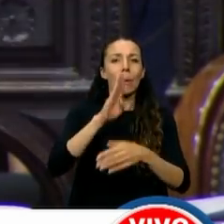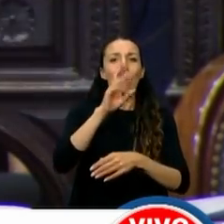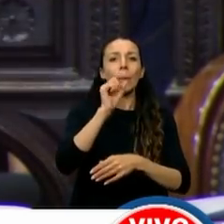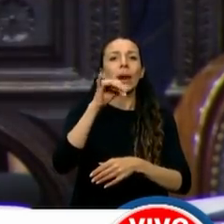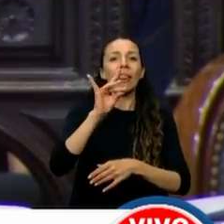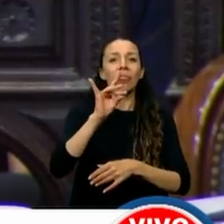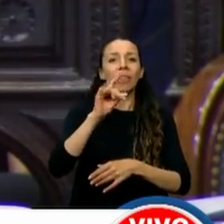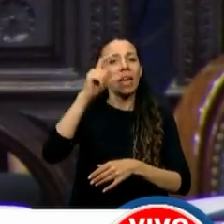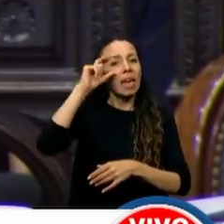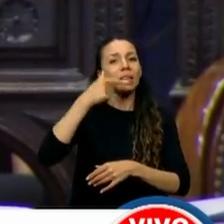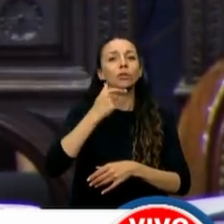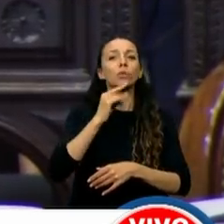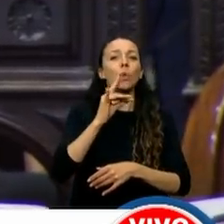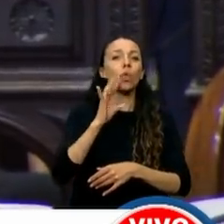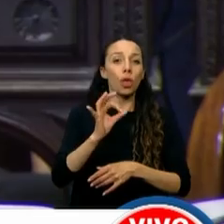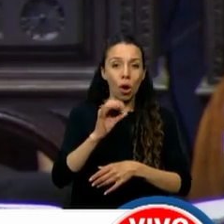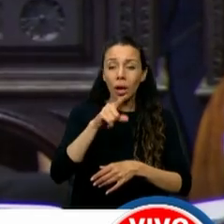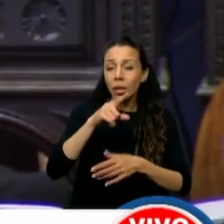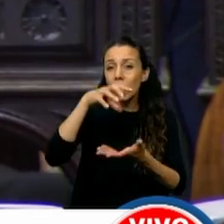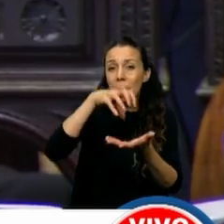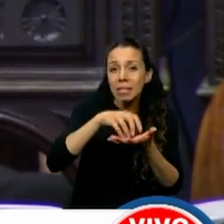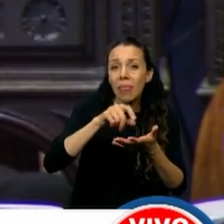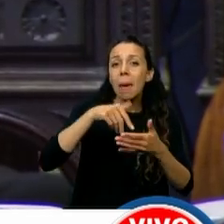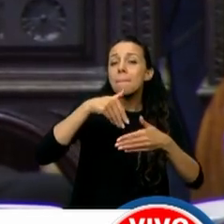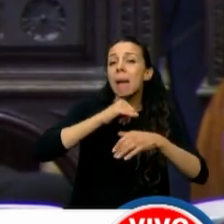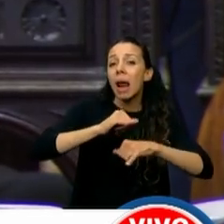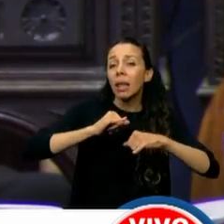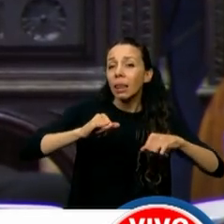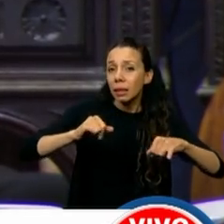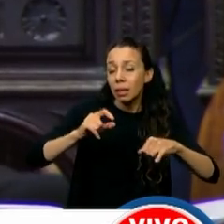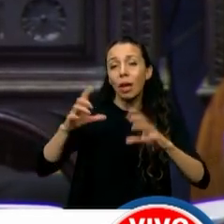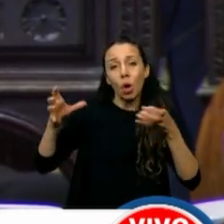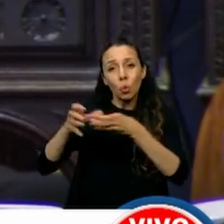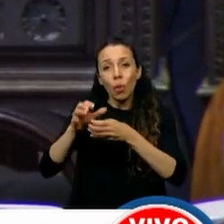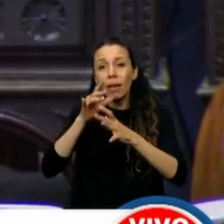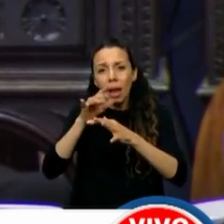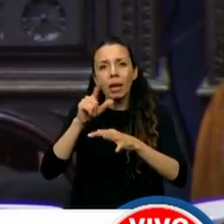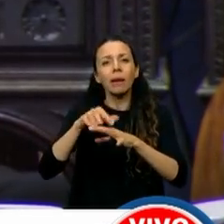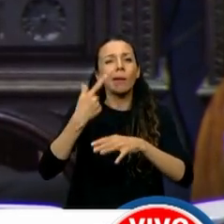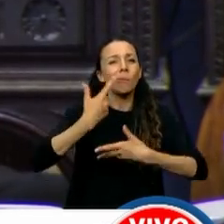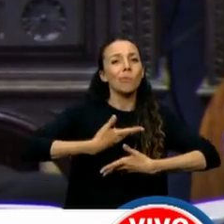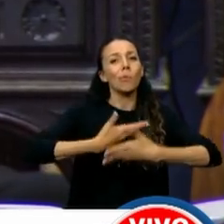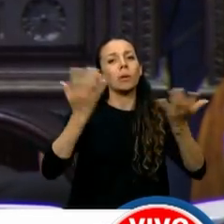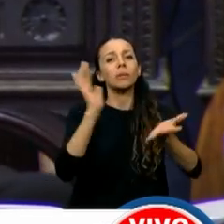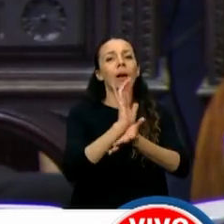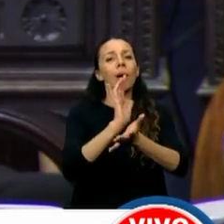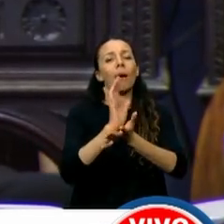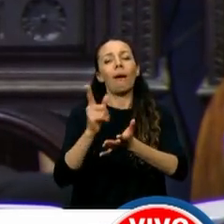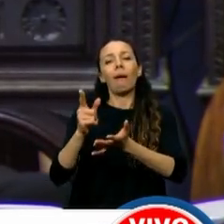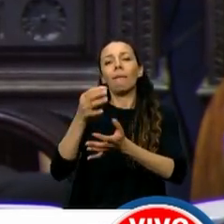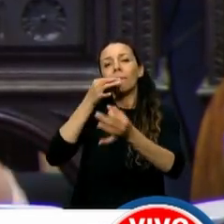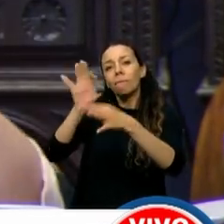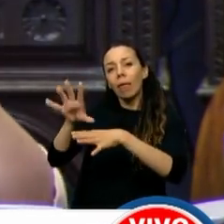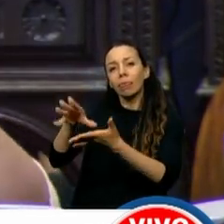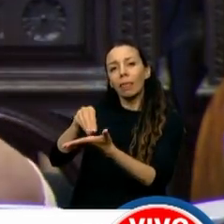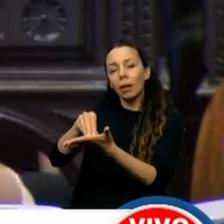pero es una agencia de marketing del grupo clarín para ser propaganda de su gestión ambiental por la supuesta creación de espacios verdes en los